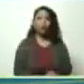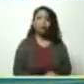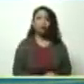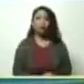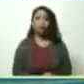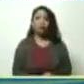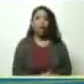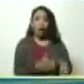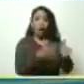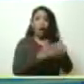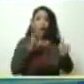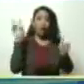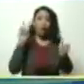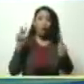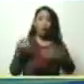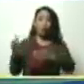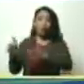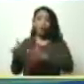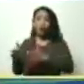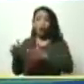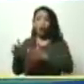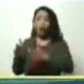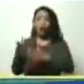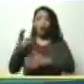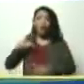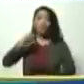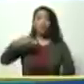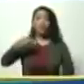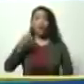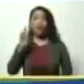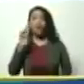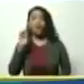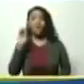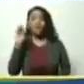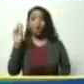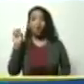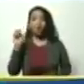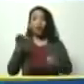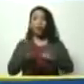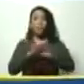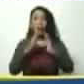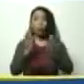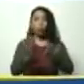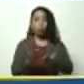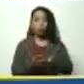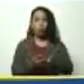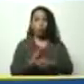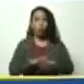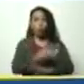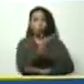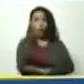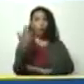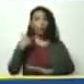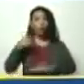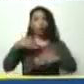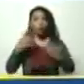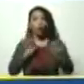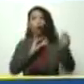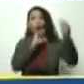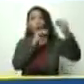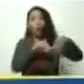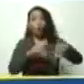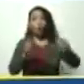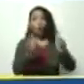Venezuela y gana chebrón y gana el mundo porque ustedes tienen que acordar